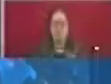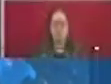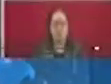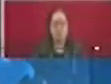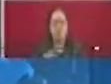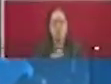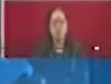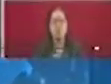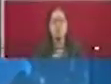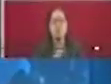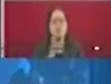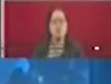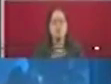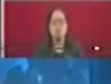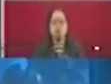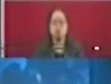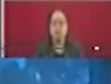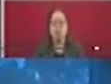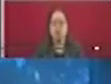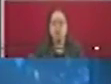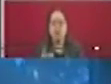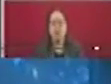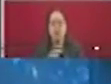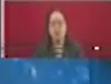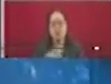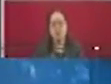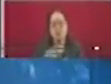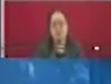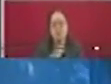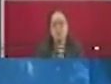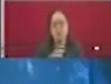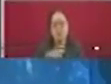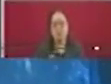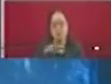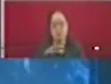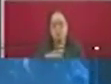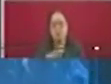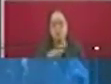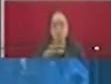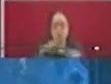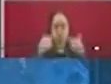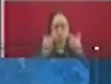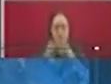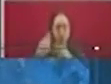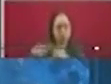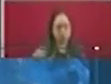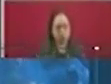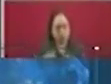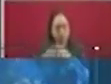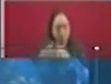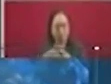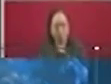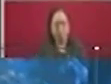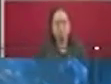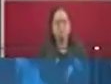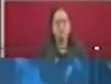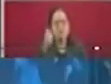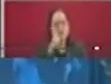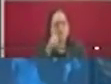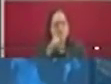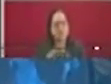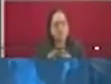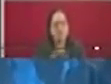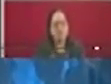a favor de la legalidad y a favor de la ética política.